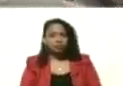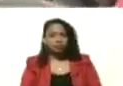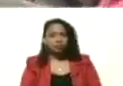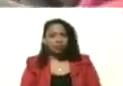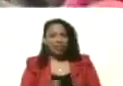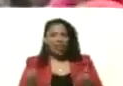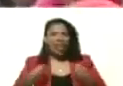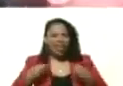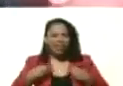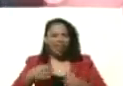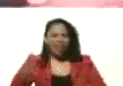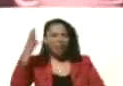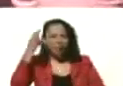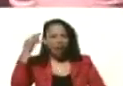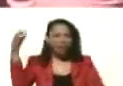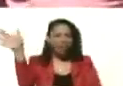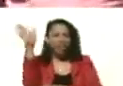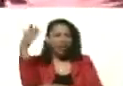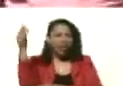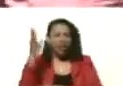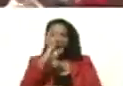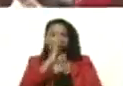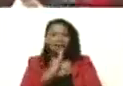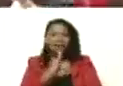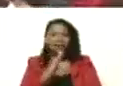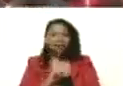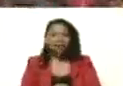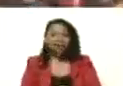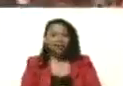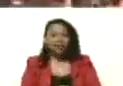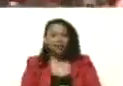¡Que viva la mujer barinesa!